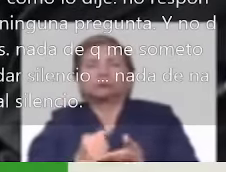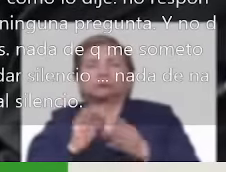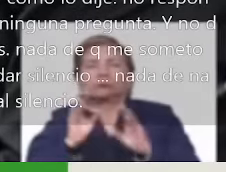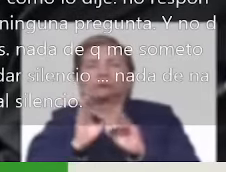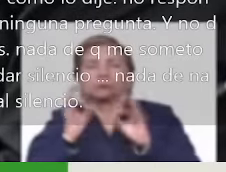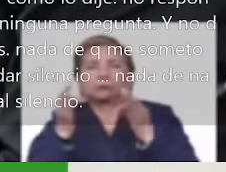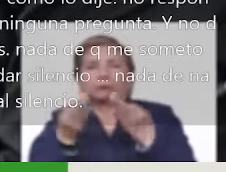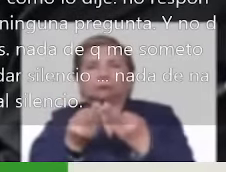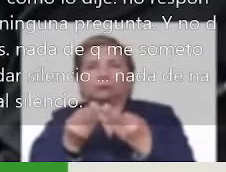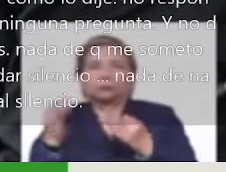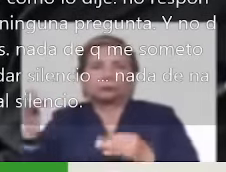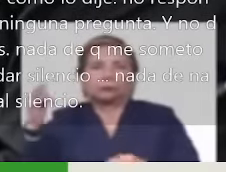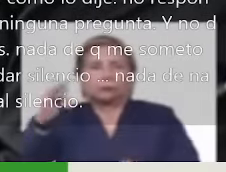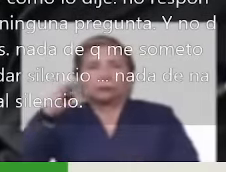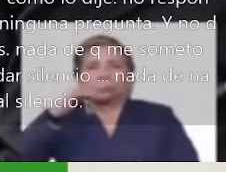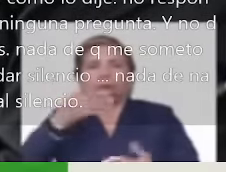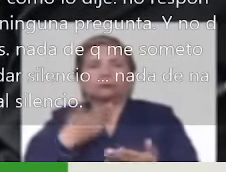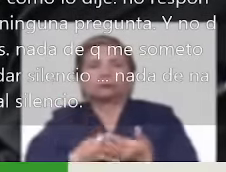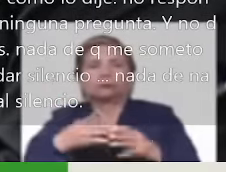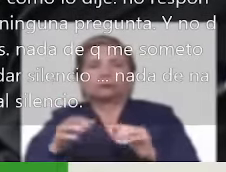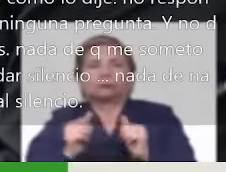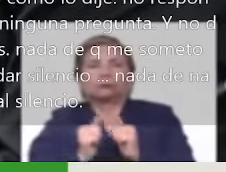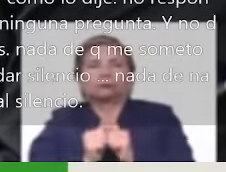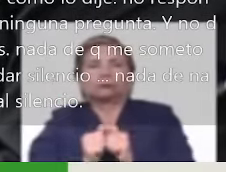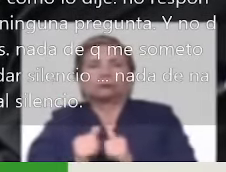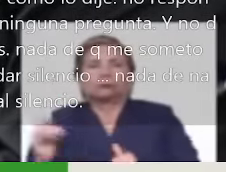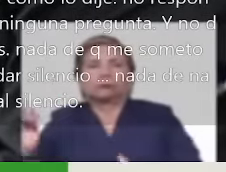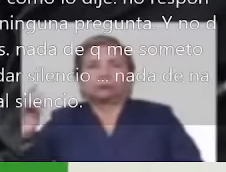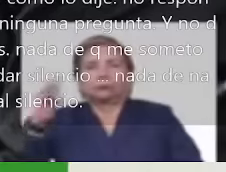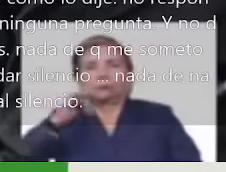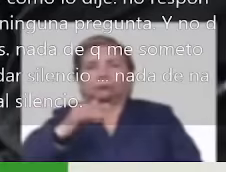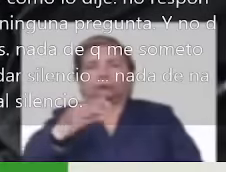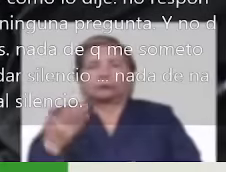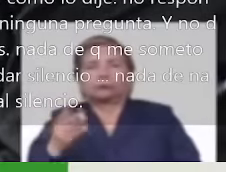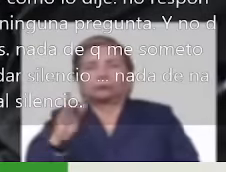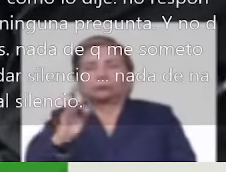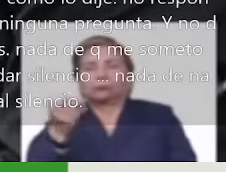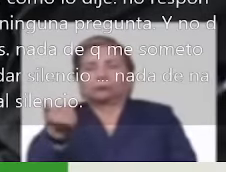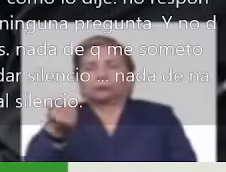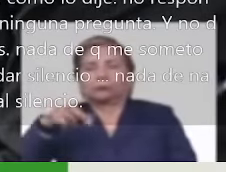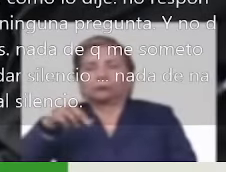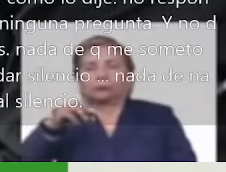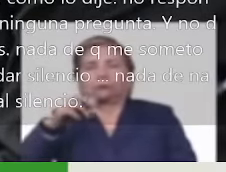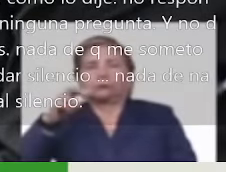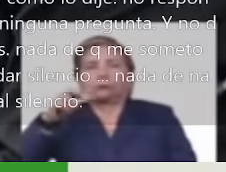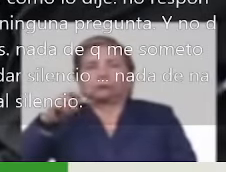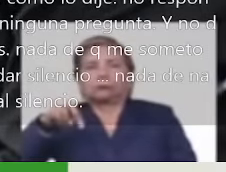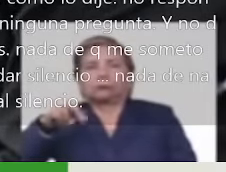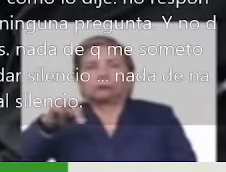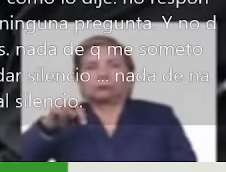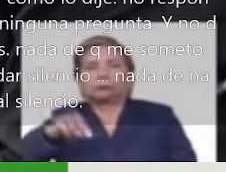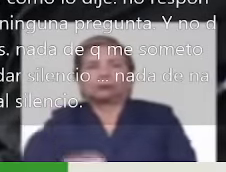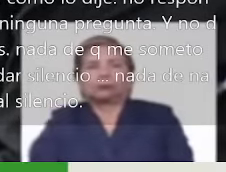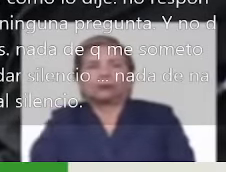familiares, viajaron en esos vuelos efectuados en aeronaves de las Fuerzas Armadas y la PNP.